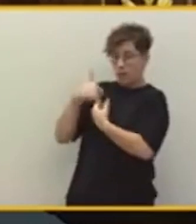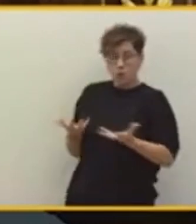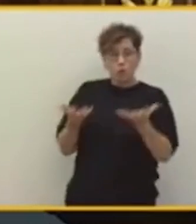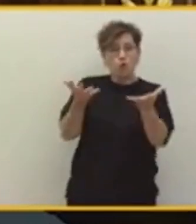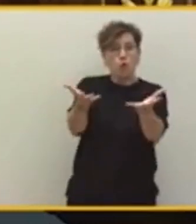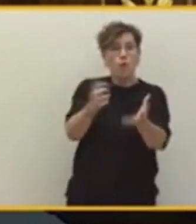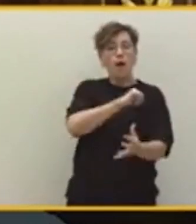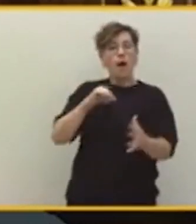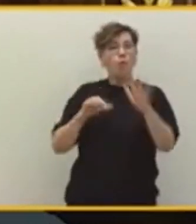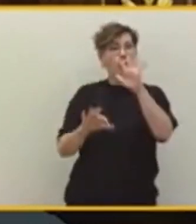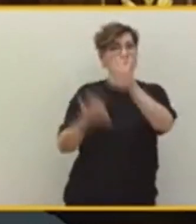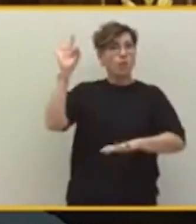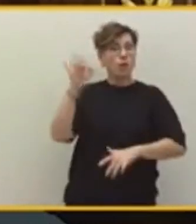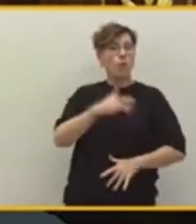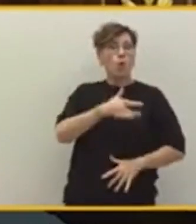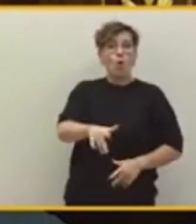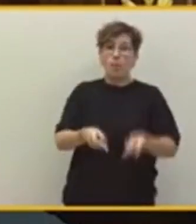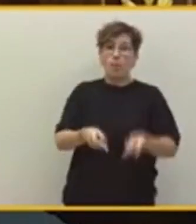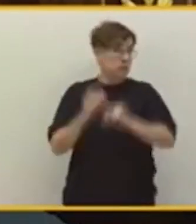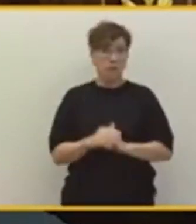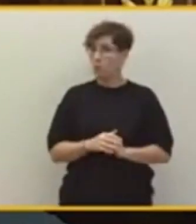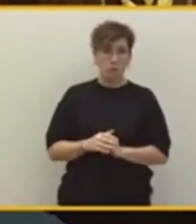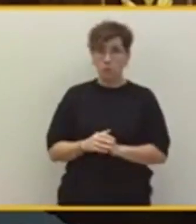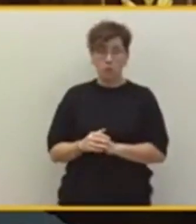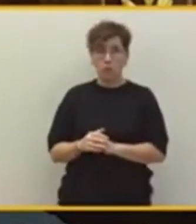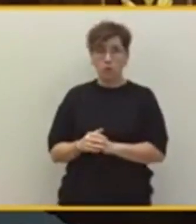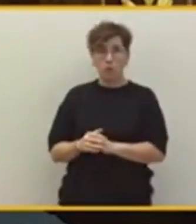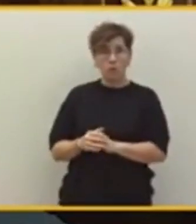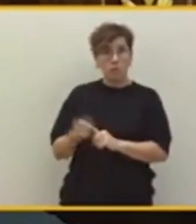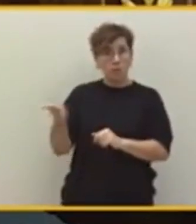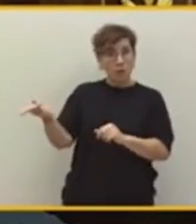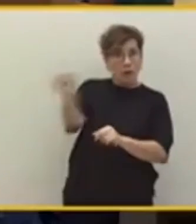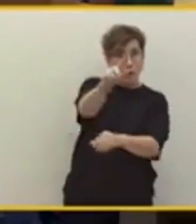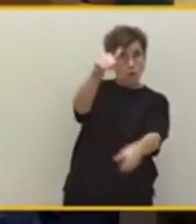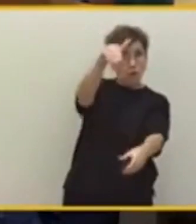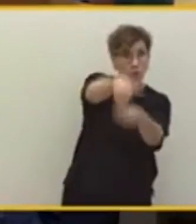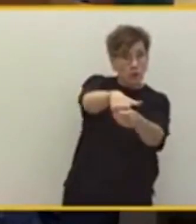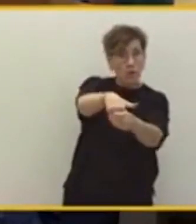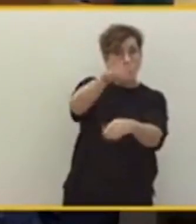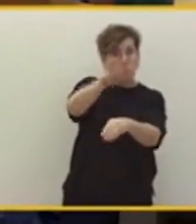Les han votado a ustedes para que se aplique la política económica de Podemos.